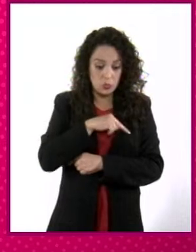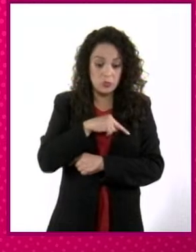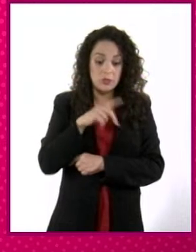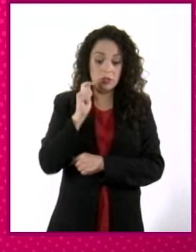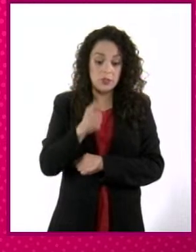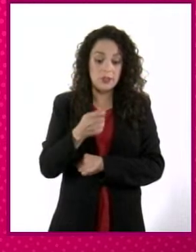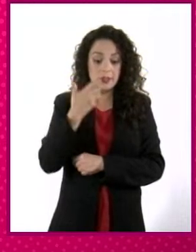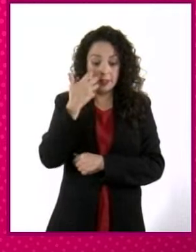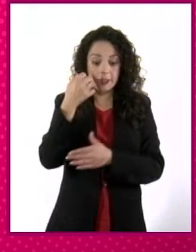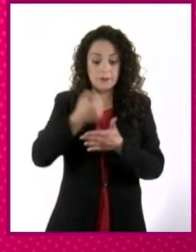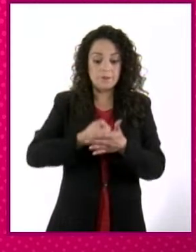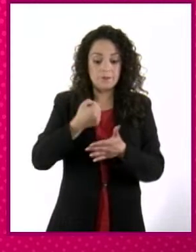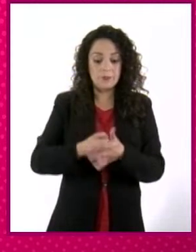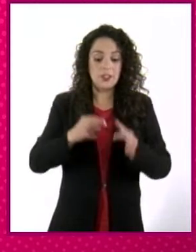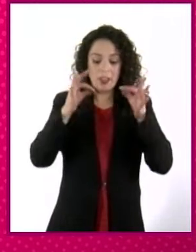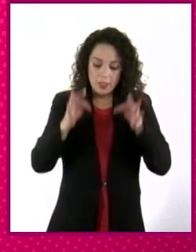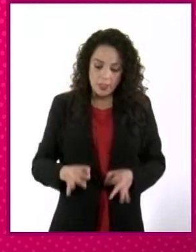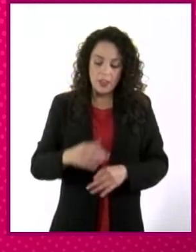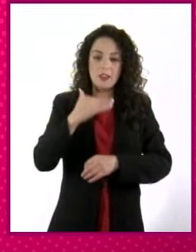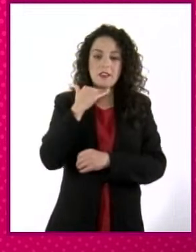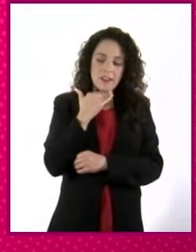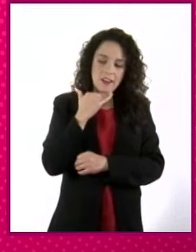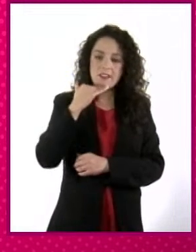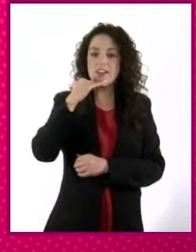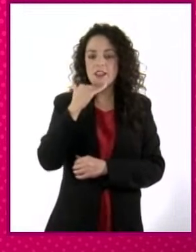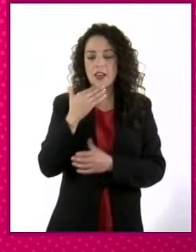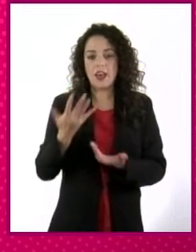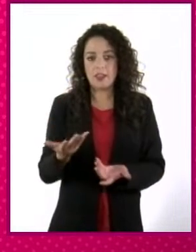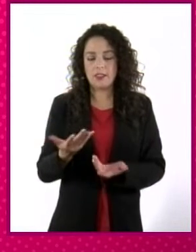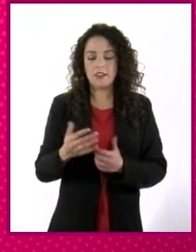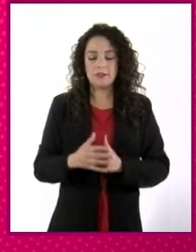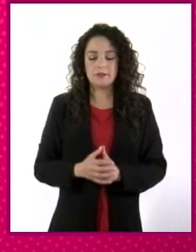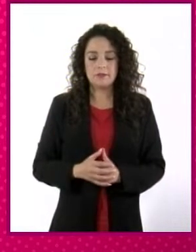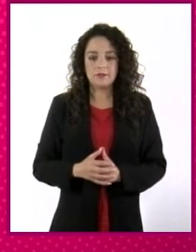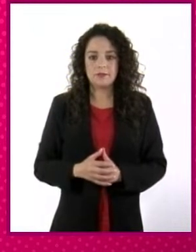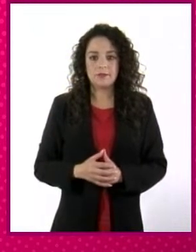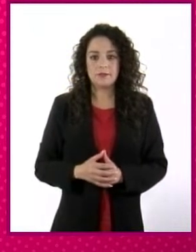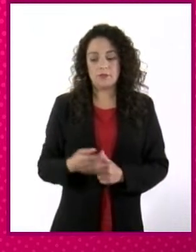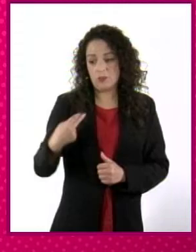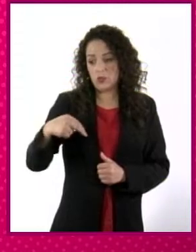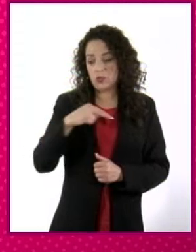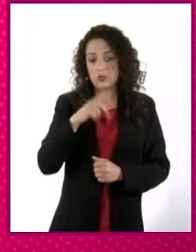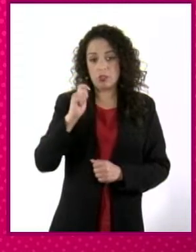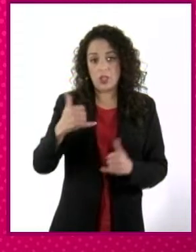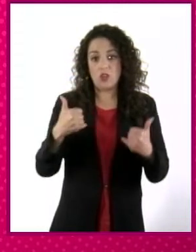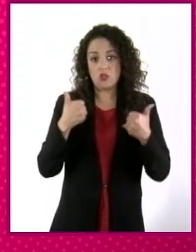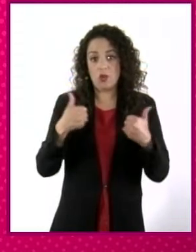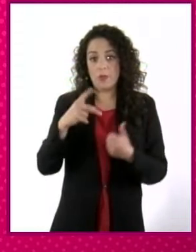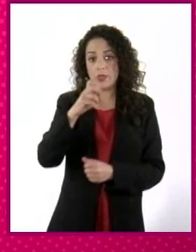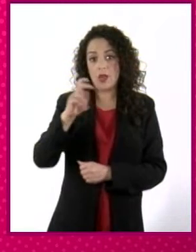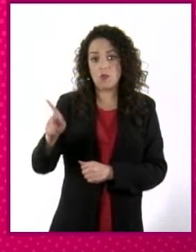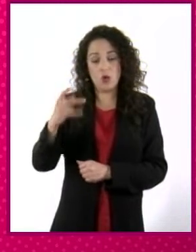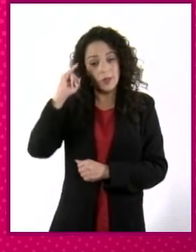de luchar por la dignidad que merecemos como jóvenes de los pueblos